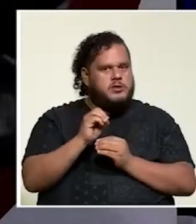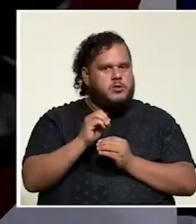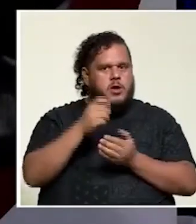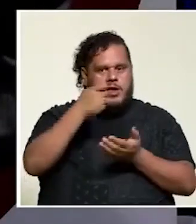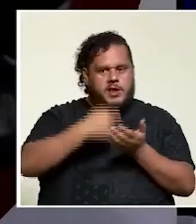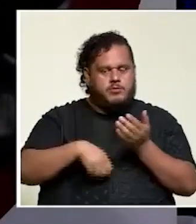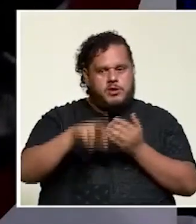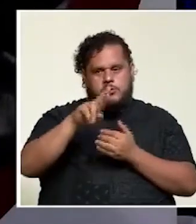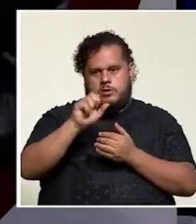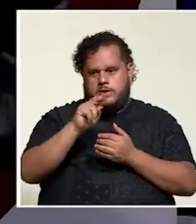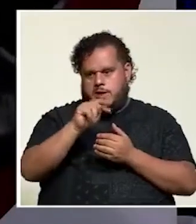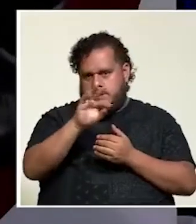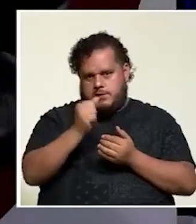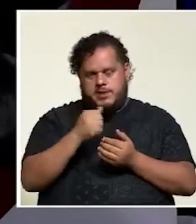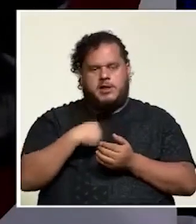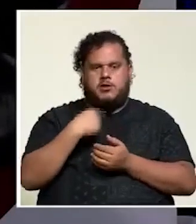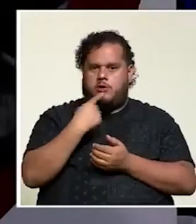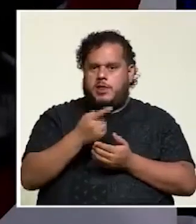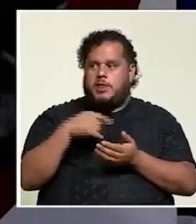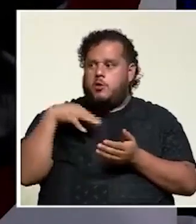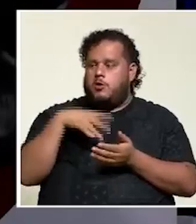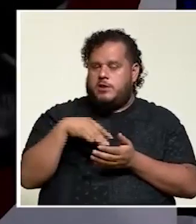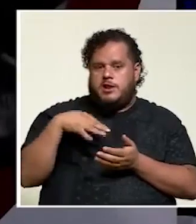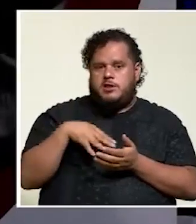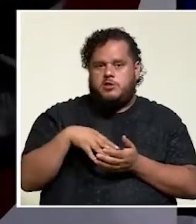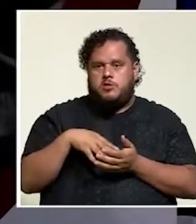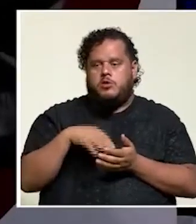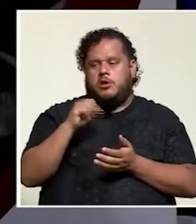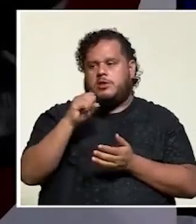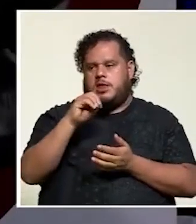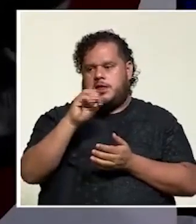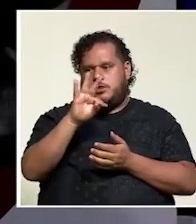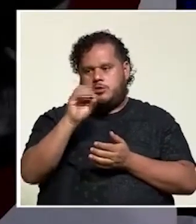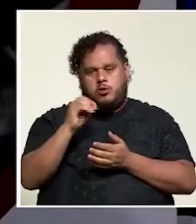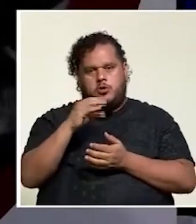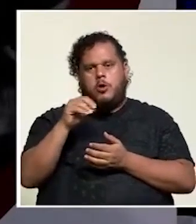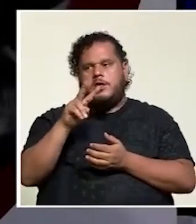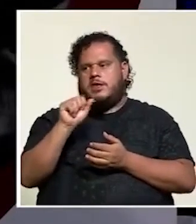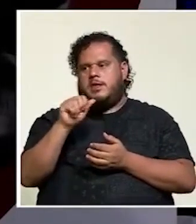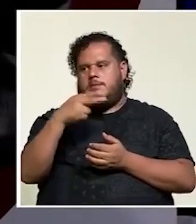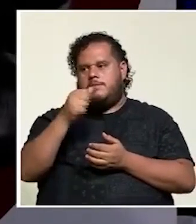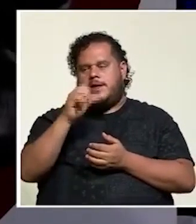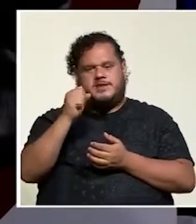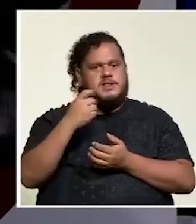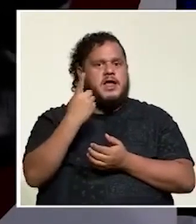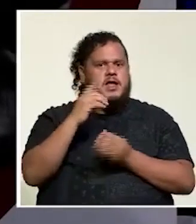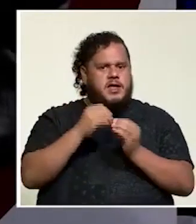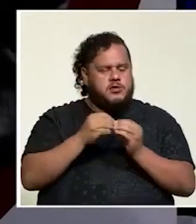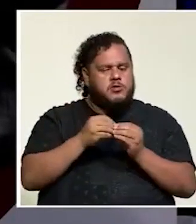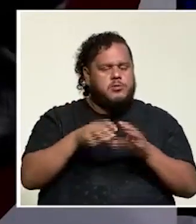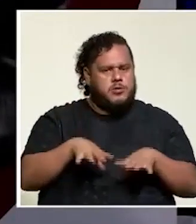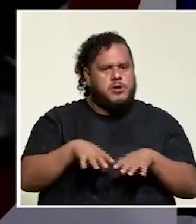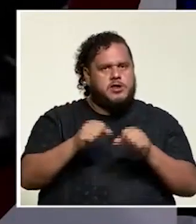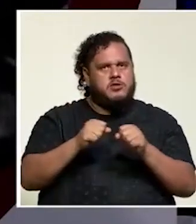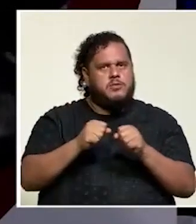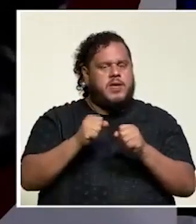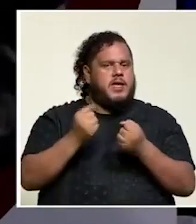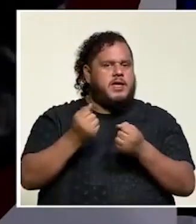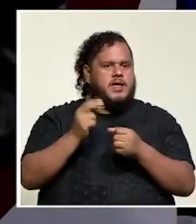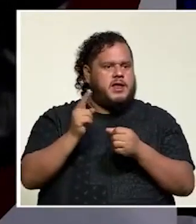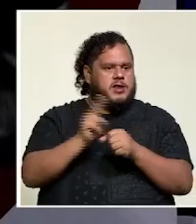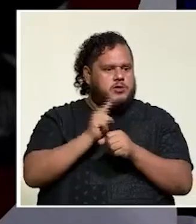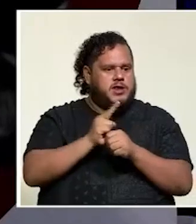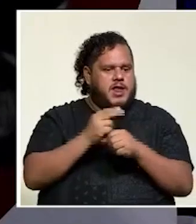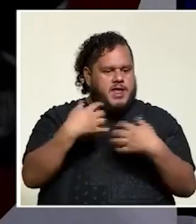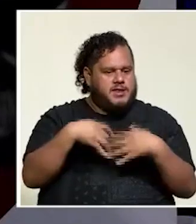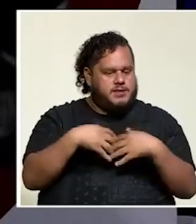de renta, que le menciono del estudio de Soto y Bachas, es una cifra que asume que las utilidades de las